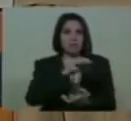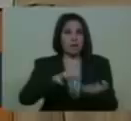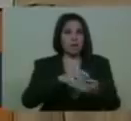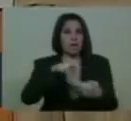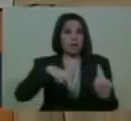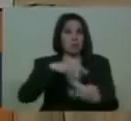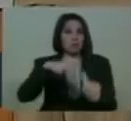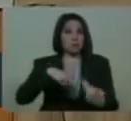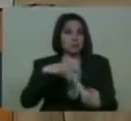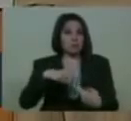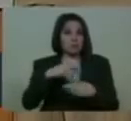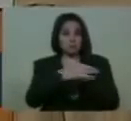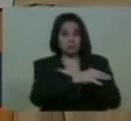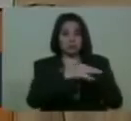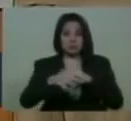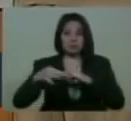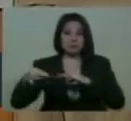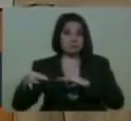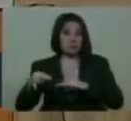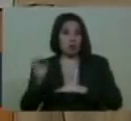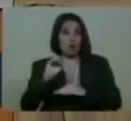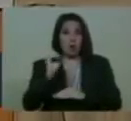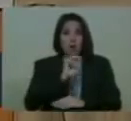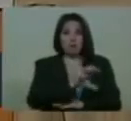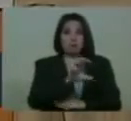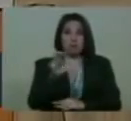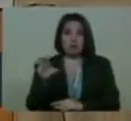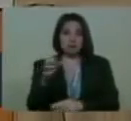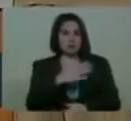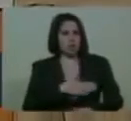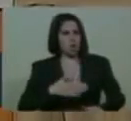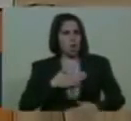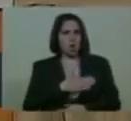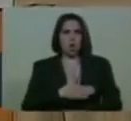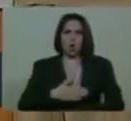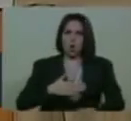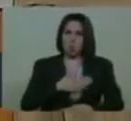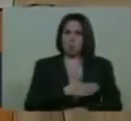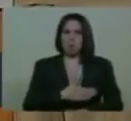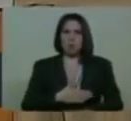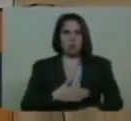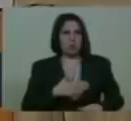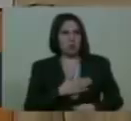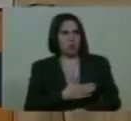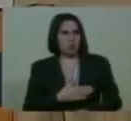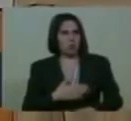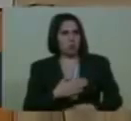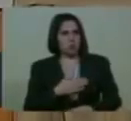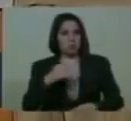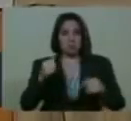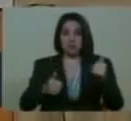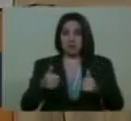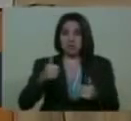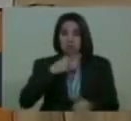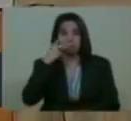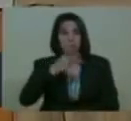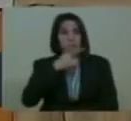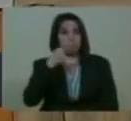el municipio tal, en el municipio tal o en el estado tal. Ah, sí, es muy cómodo ser dirigente de un partido